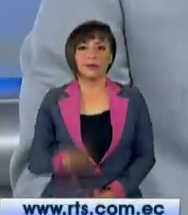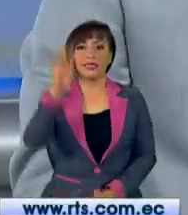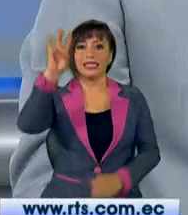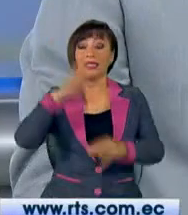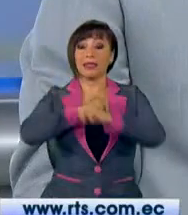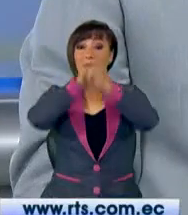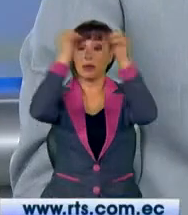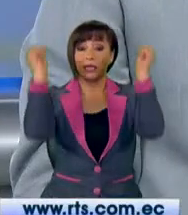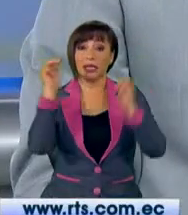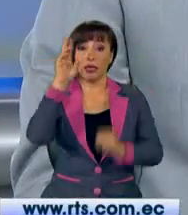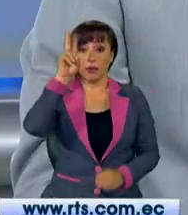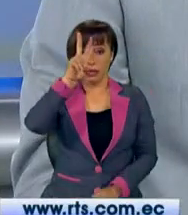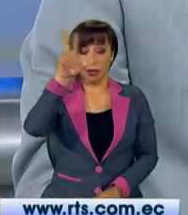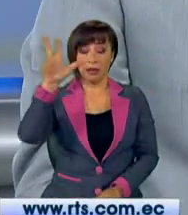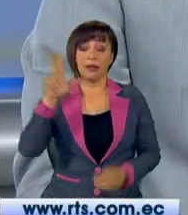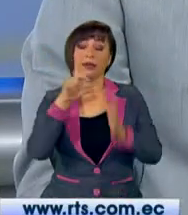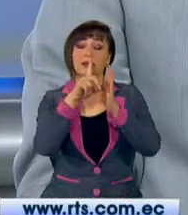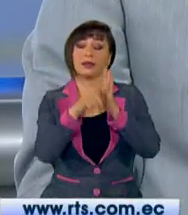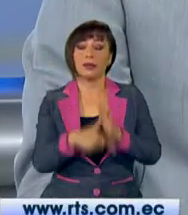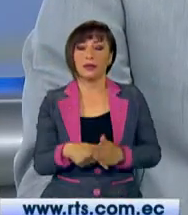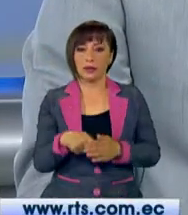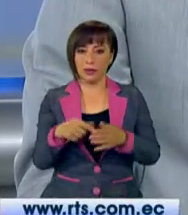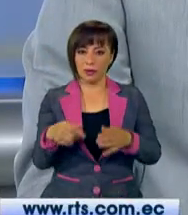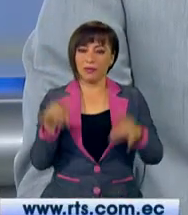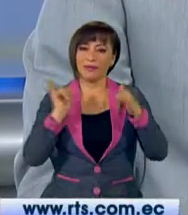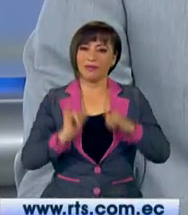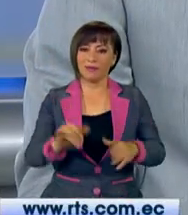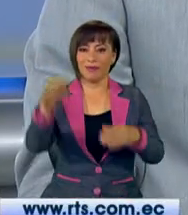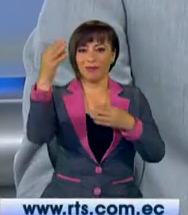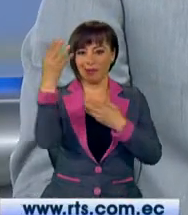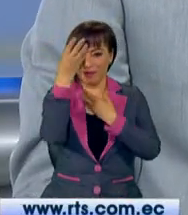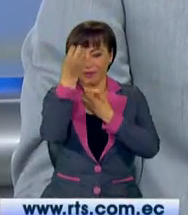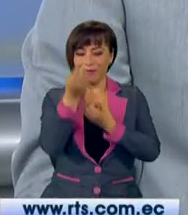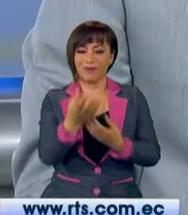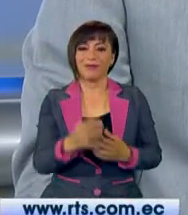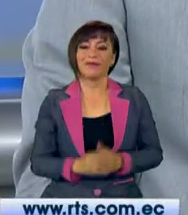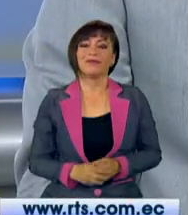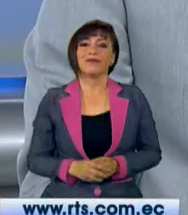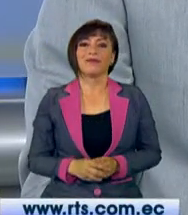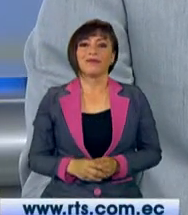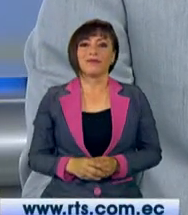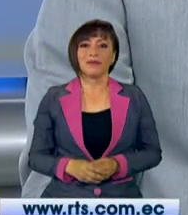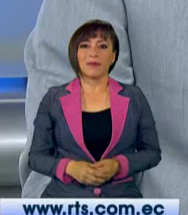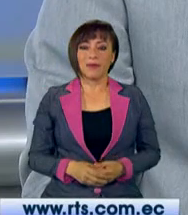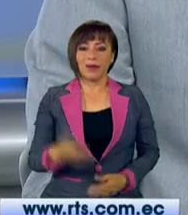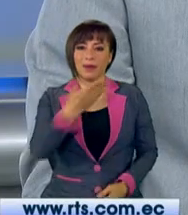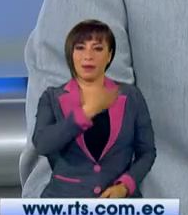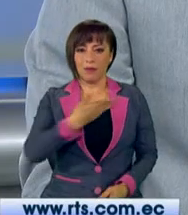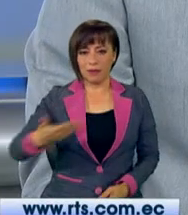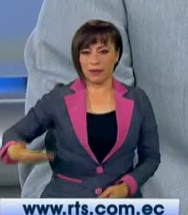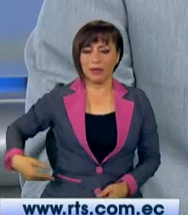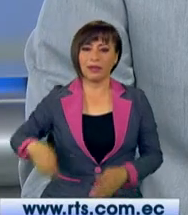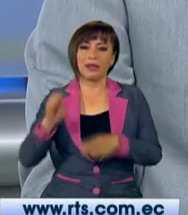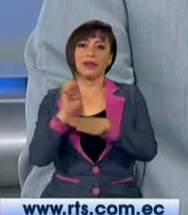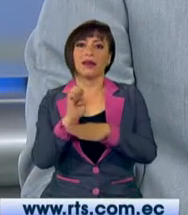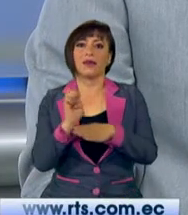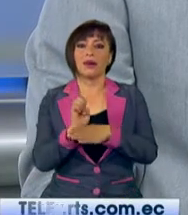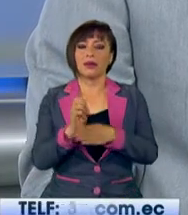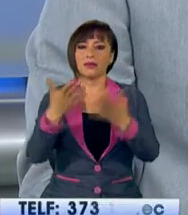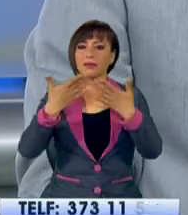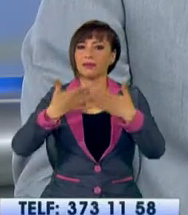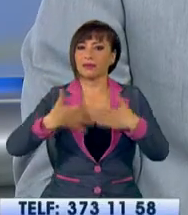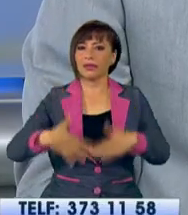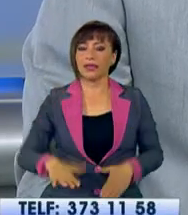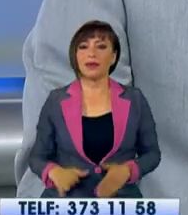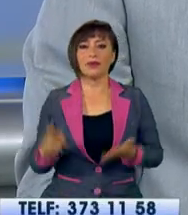De la mañana con 23 minutos, continuamos informando aquí en RTS. El presidente de la República clausuró el encuentro latinoamericano progresista